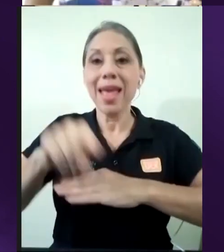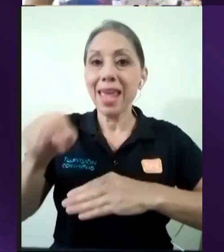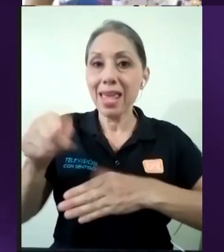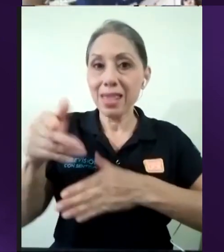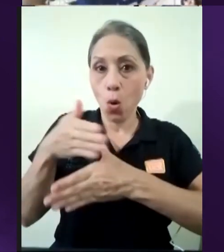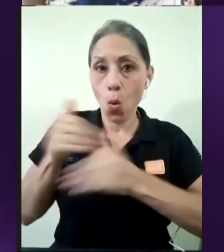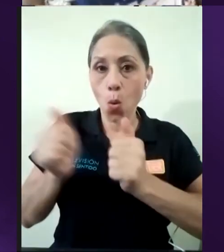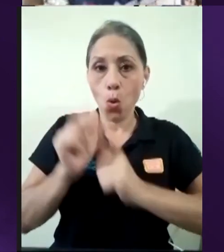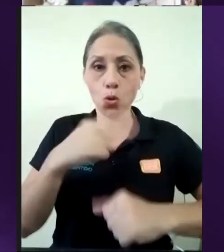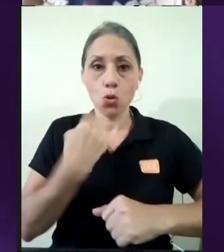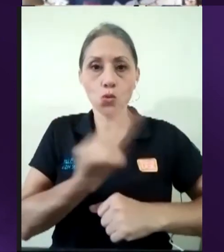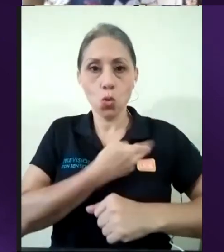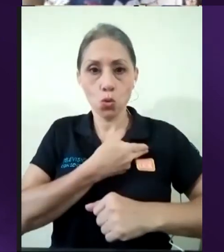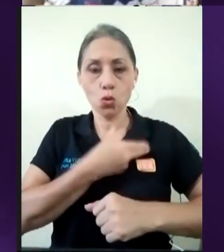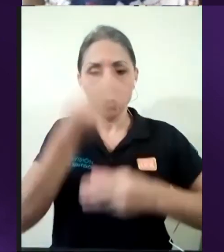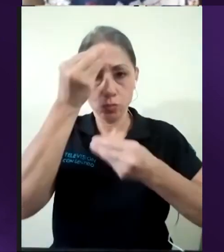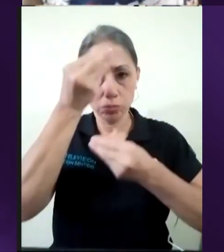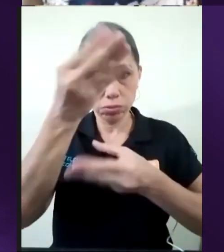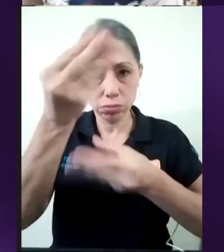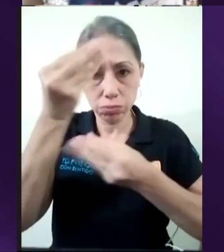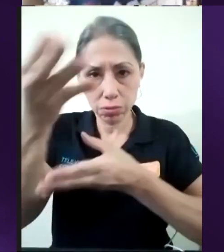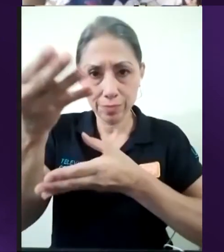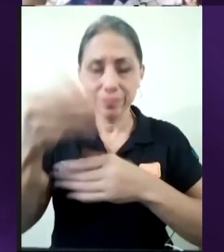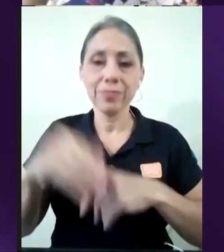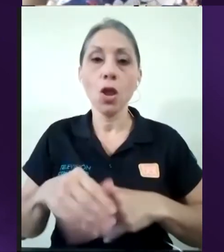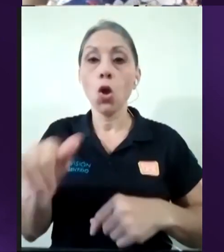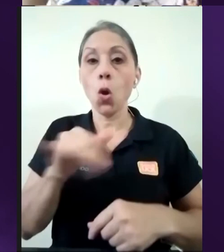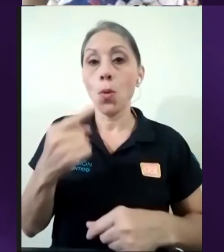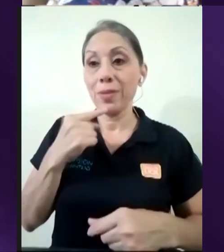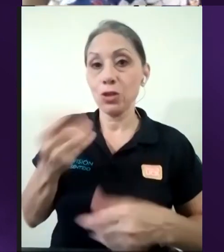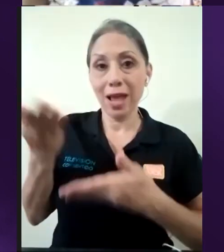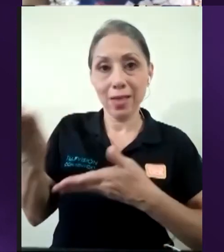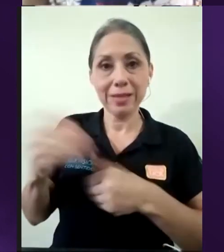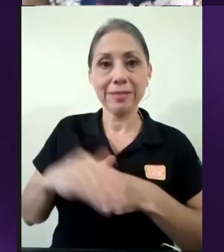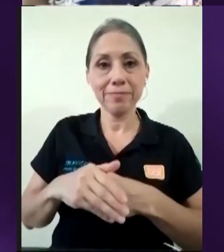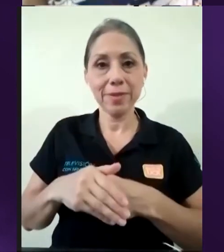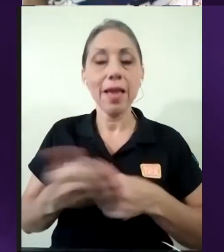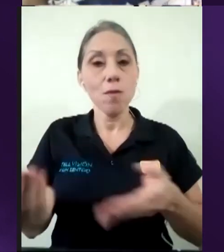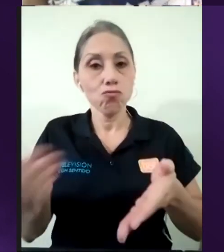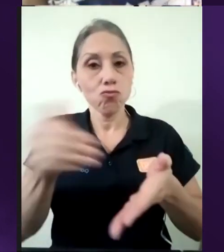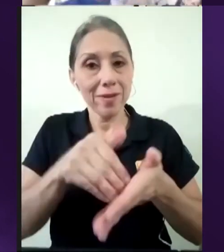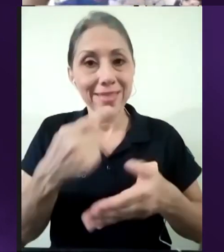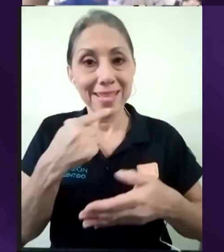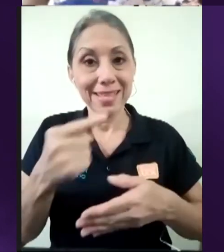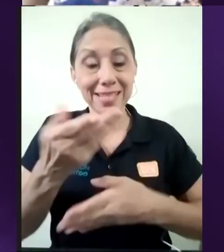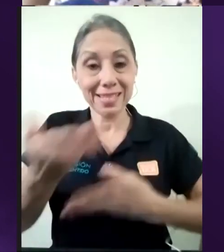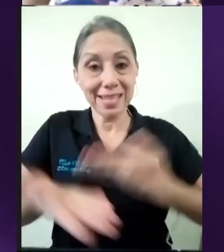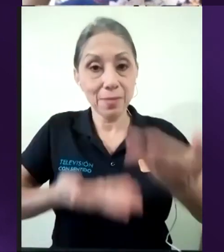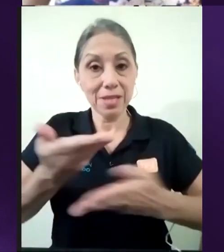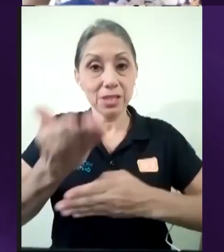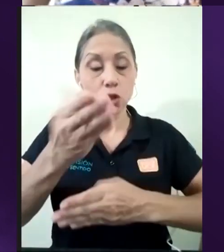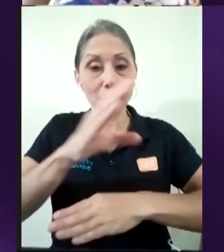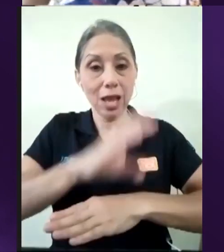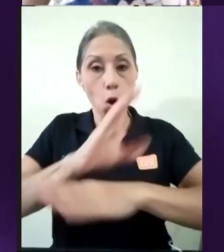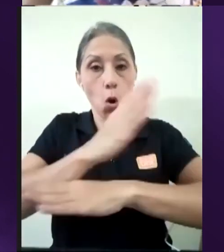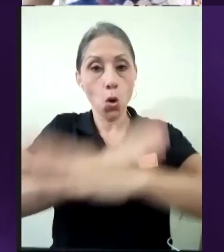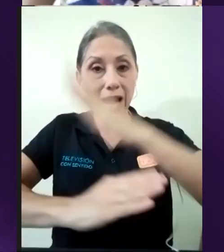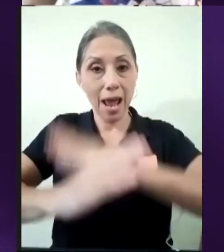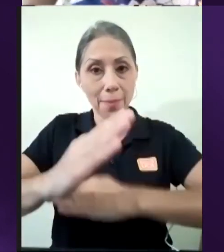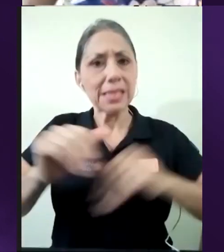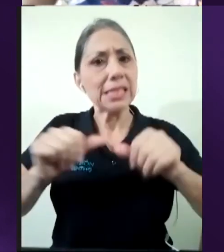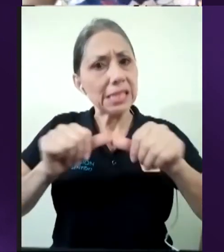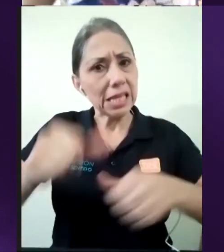esta información. Recalcar, como lo mencionaba doña Lisbeth, que los servicios de CONAPDI siguen funcionando de manera virtual a través de